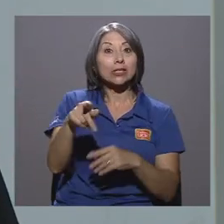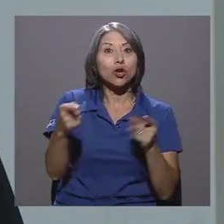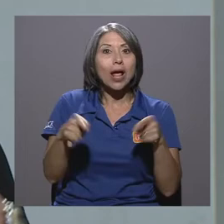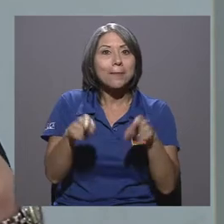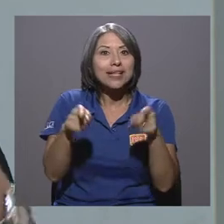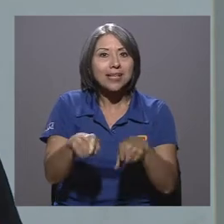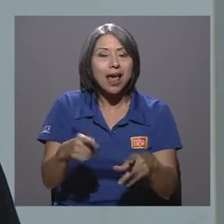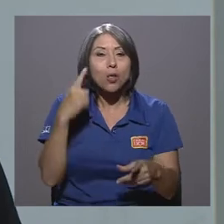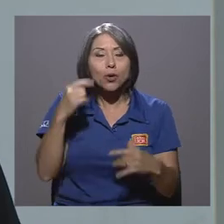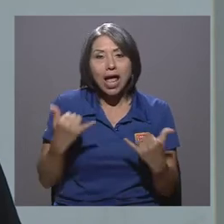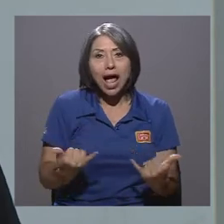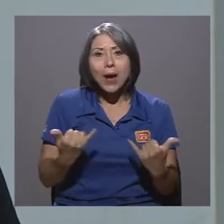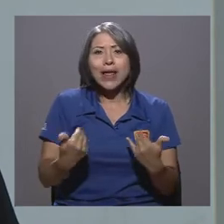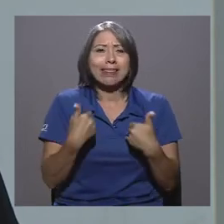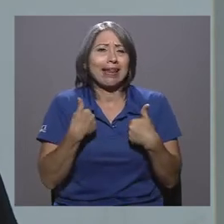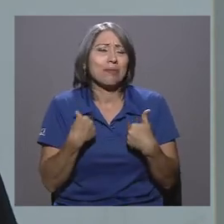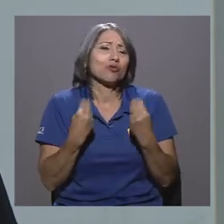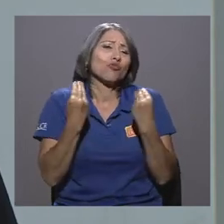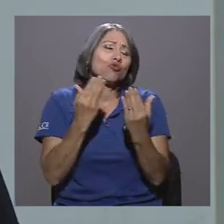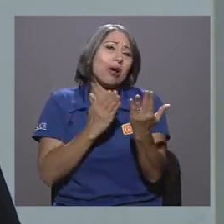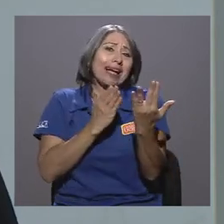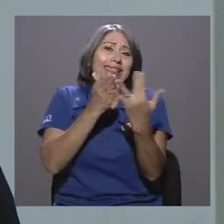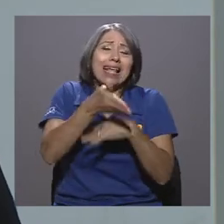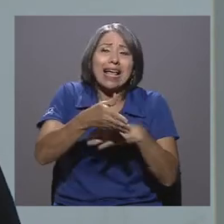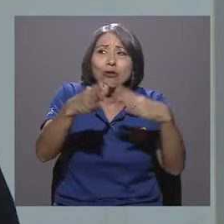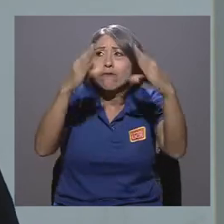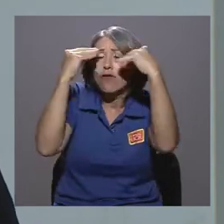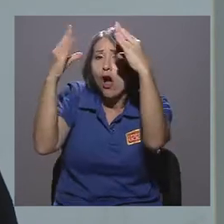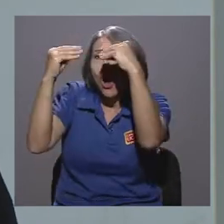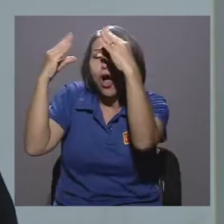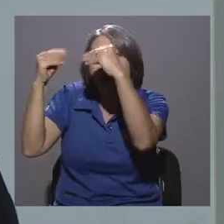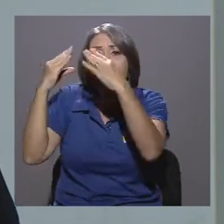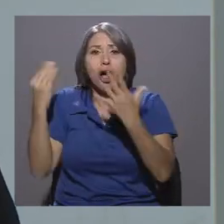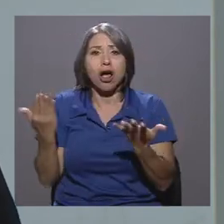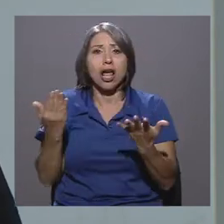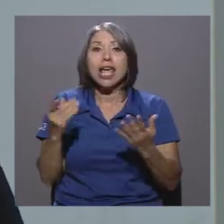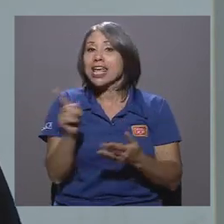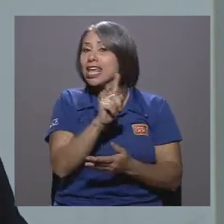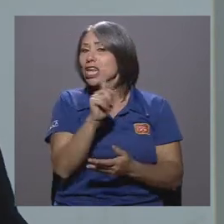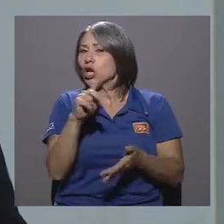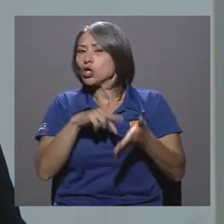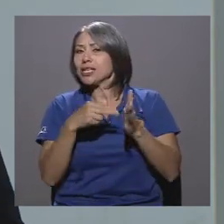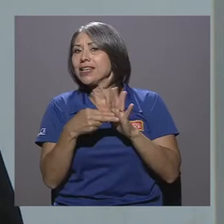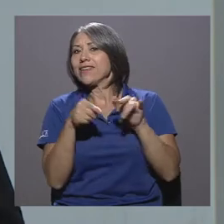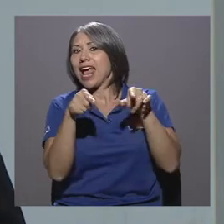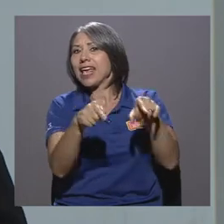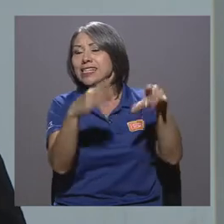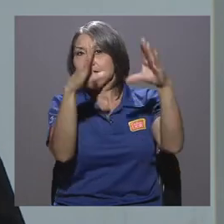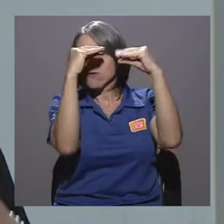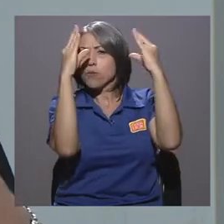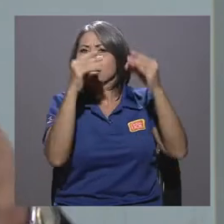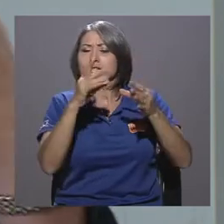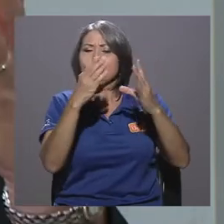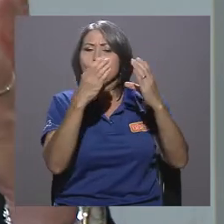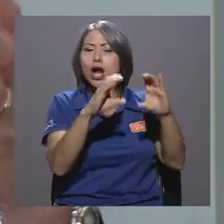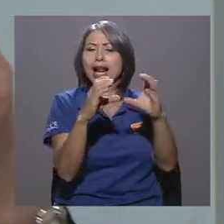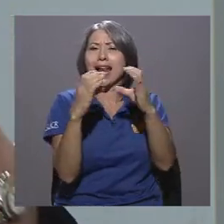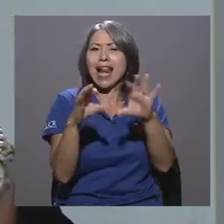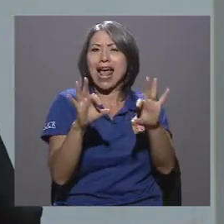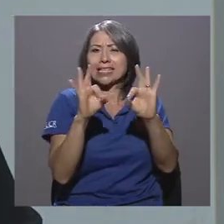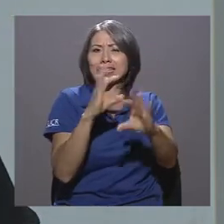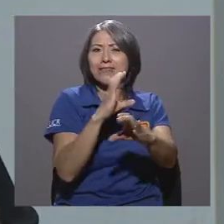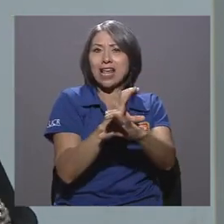ahora tenemos tanto acceso a información y no necesariamente a información clasificada, uh-huh, es decir, esto